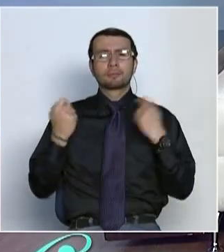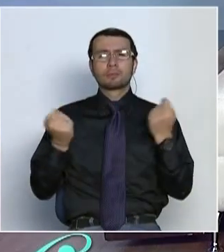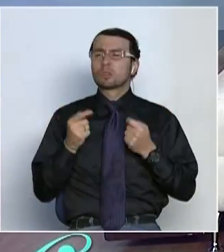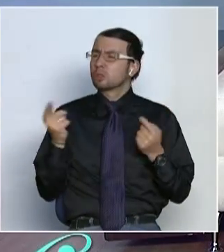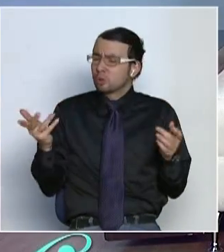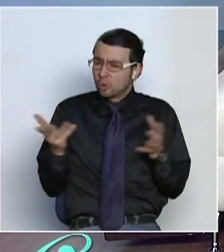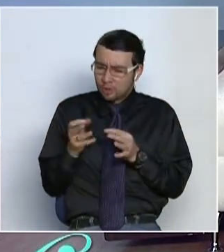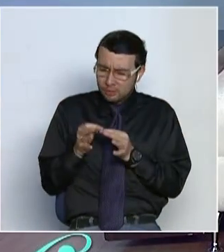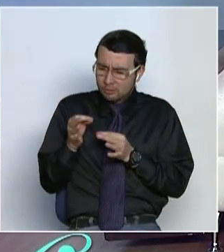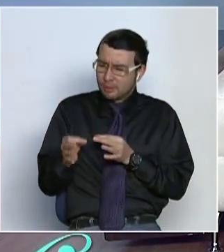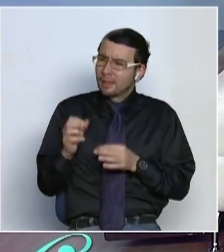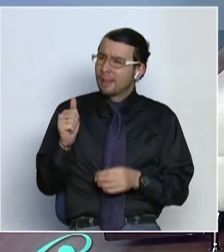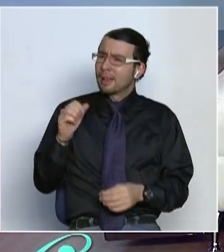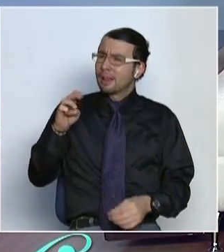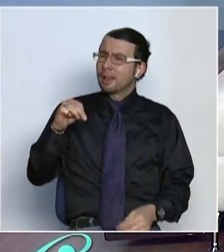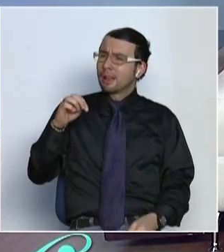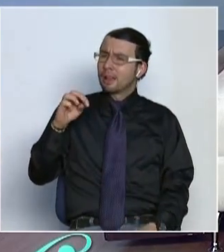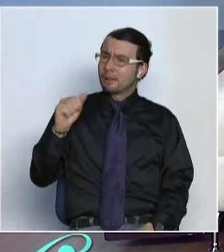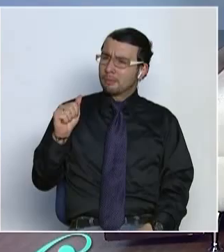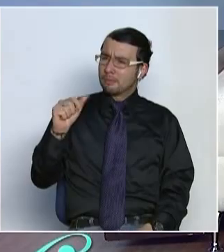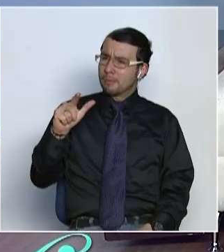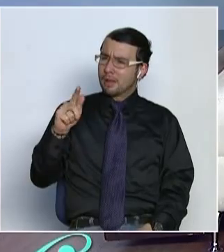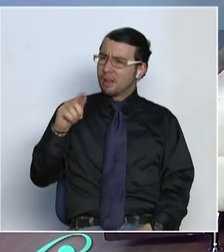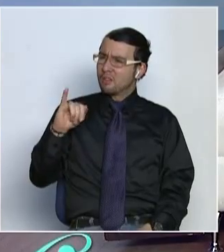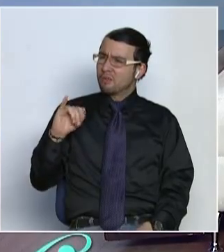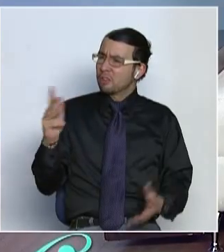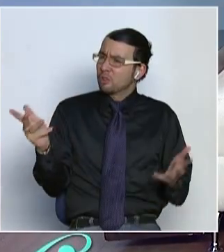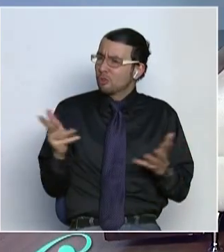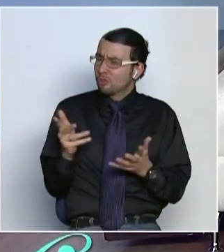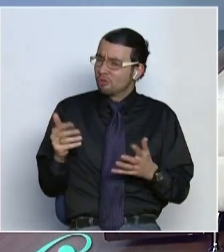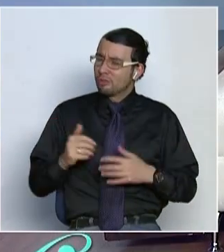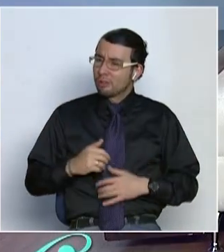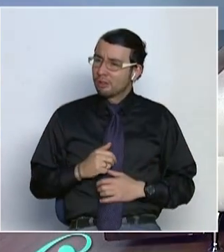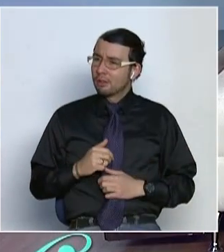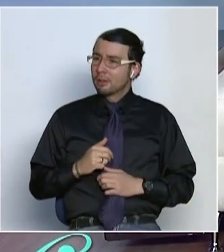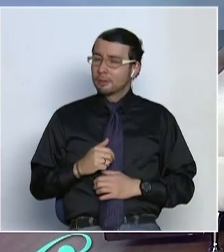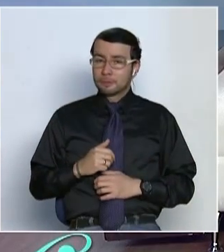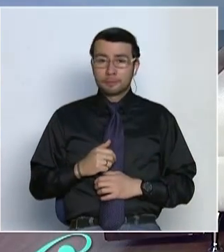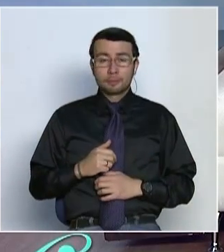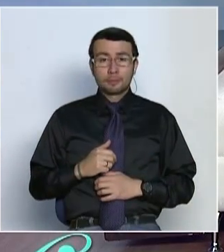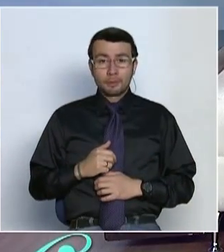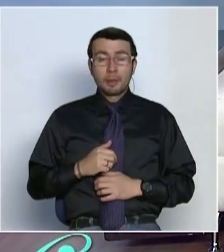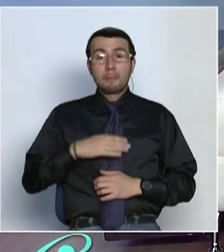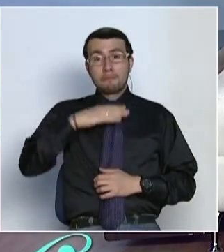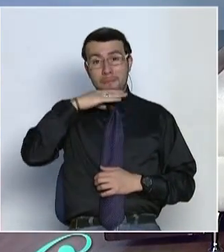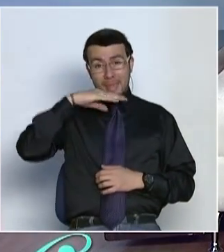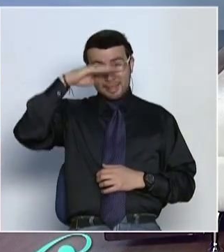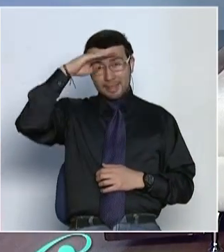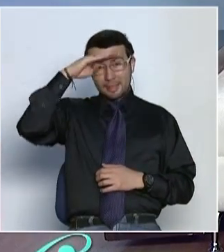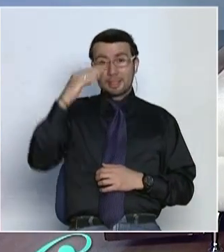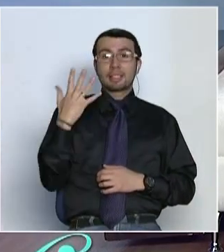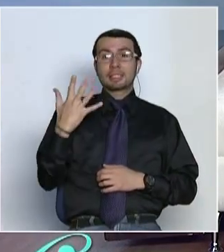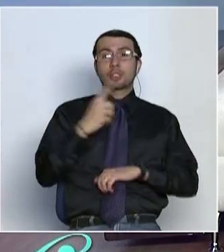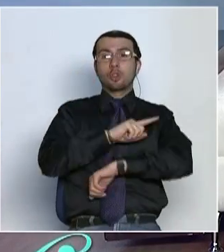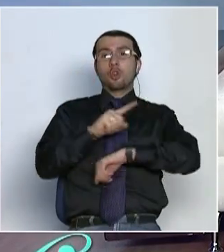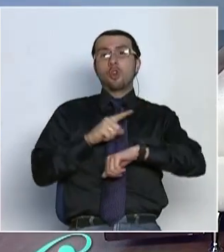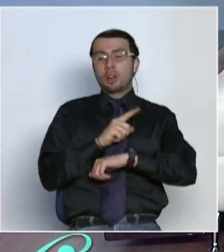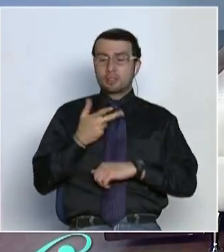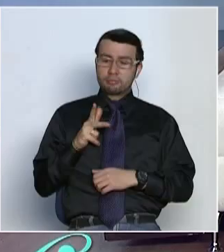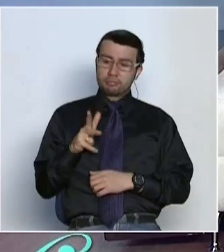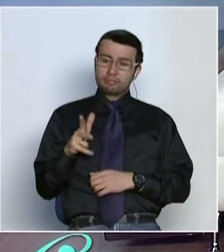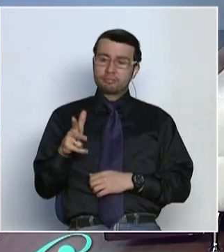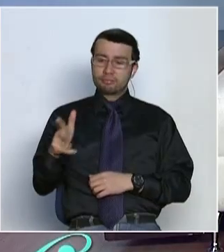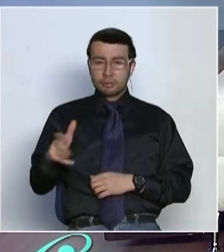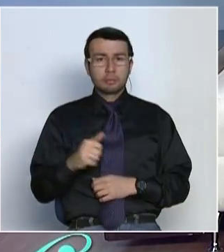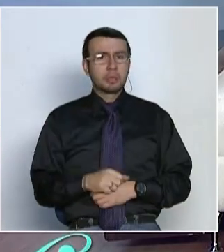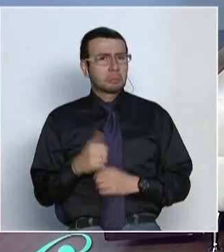queda Amalfi, Antioquia. Amalfi queda a 5 horitas de Medellín. La carretera